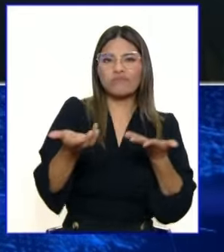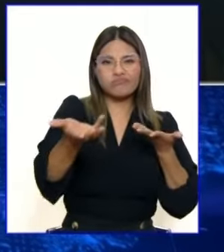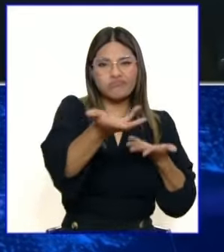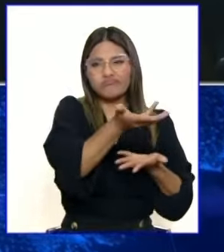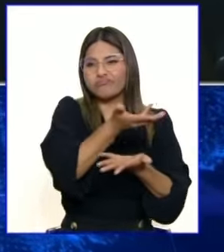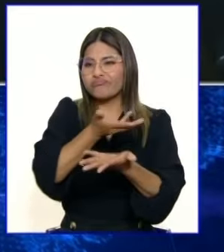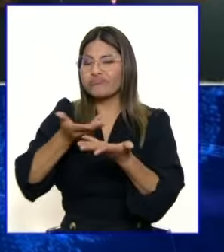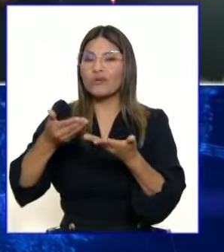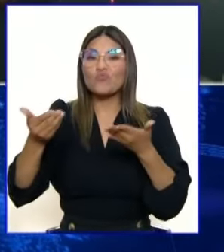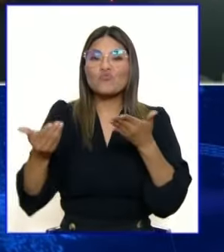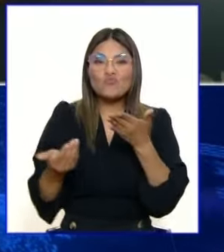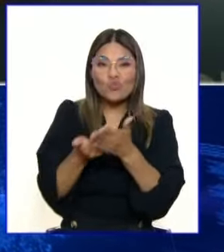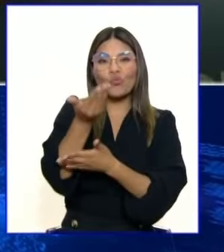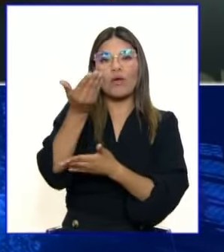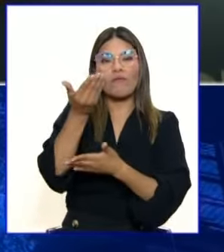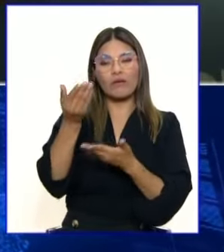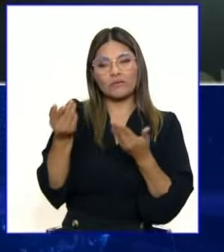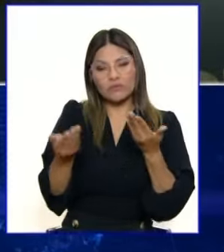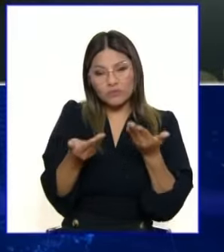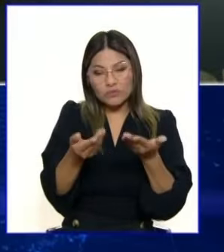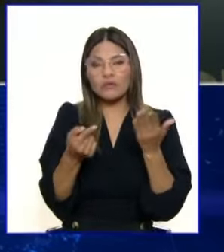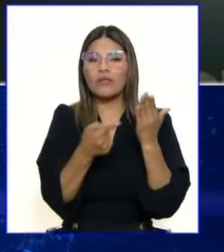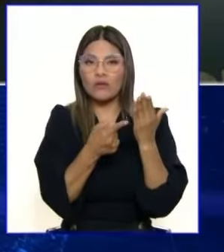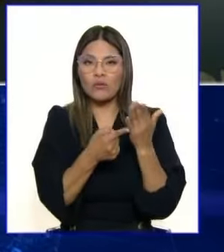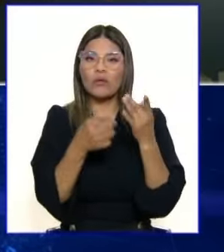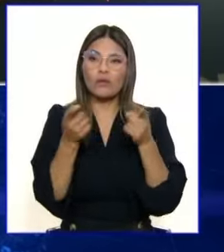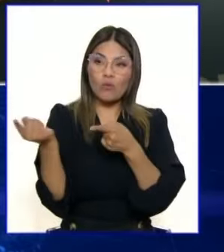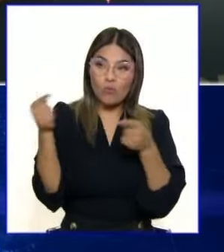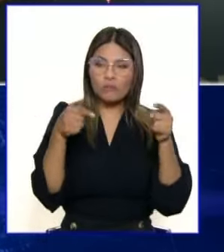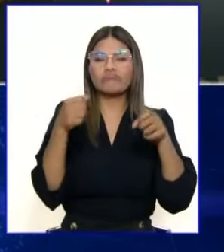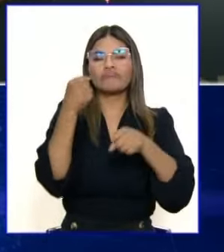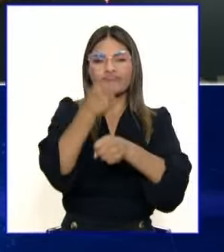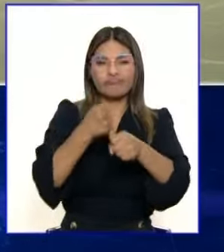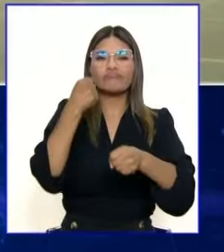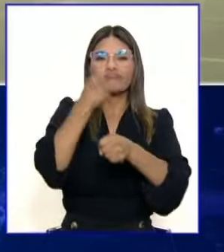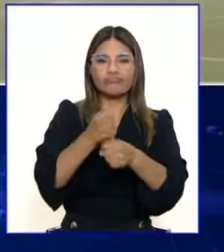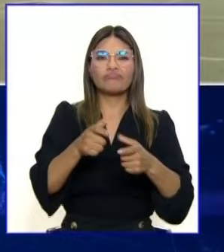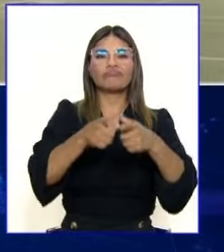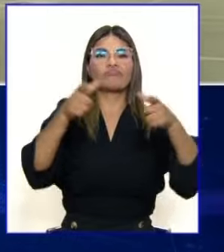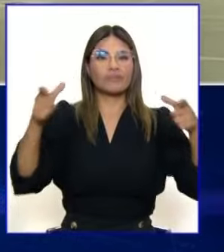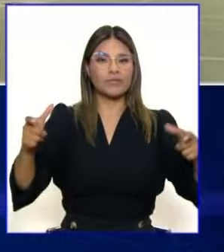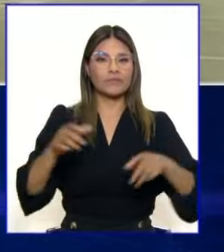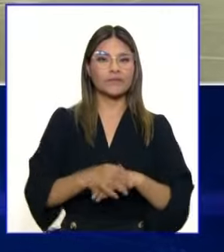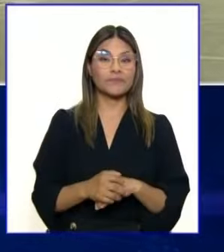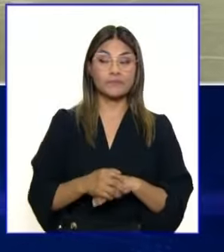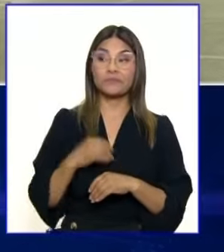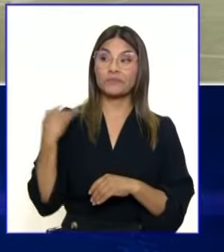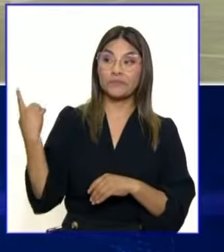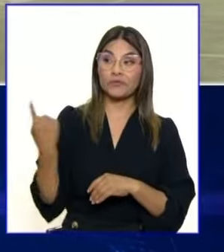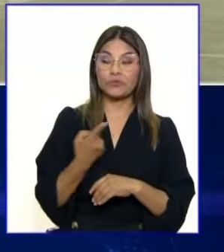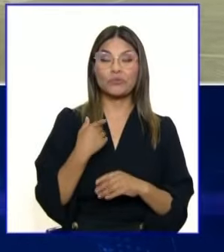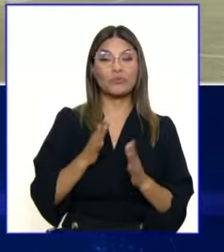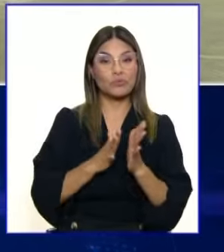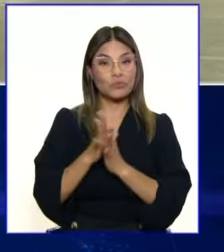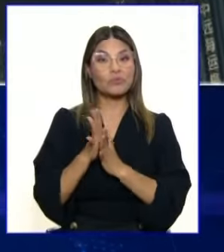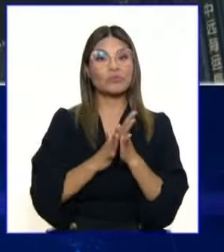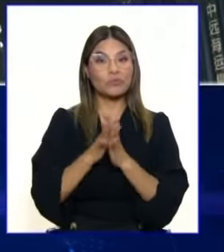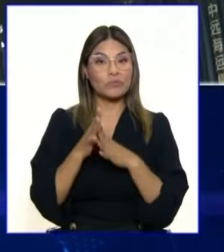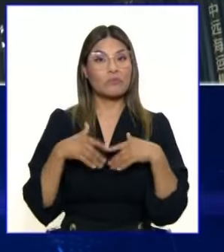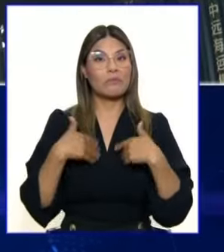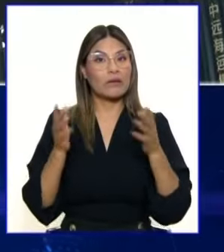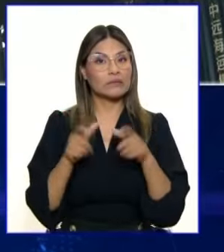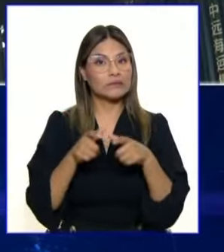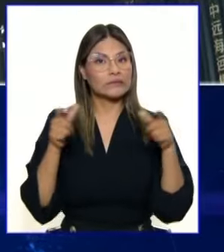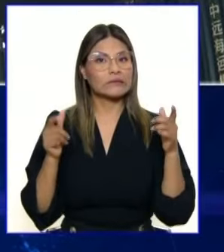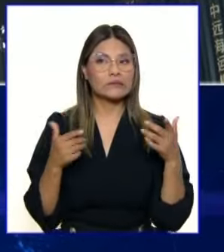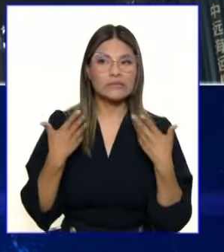incorpore la innovación, la tecnología y el trabajo. Pero acá en Chancay hay bastante expectativa. Nosotros hemos estado